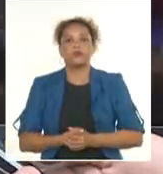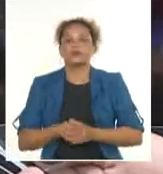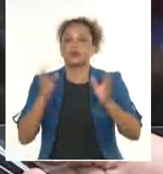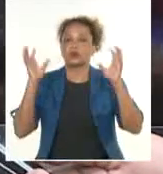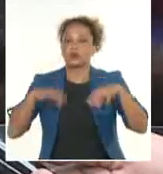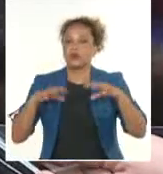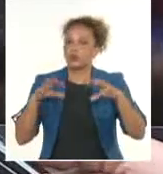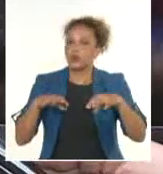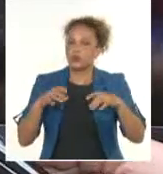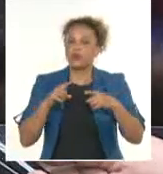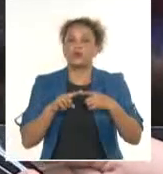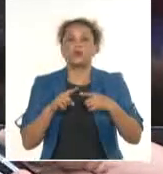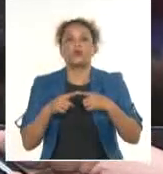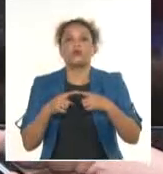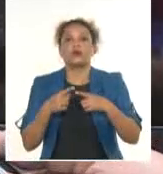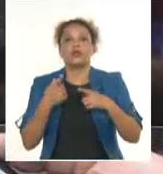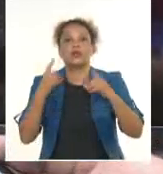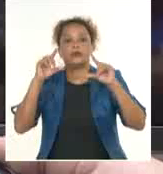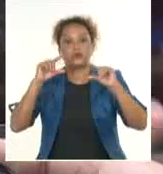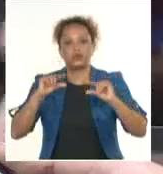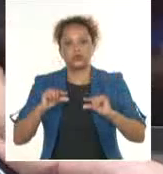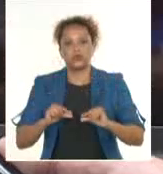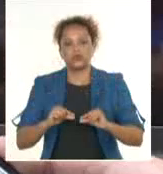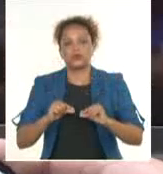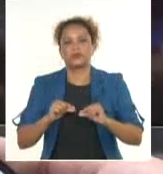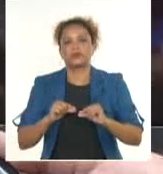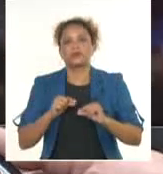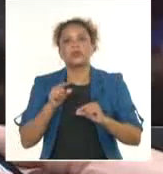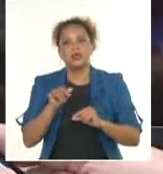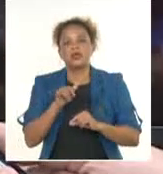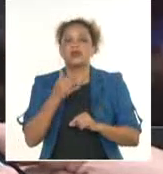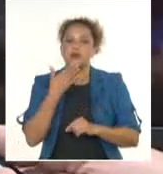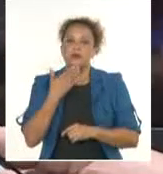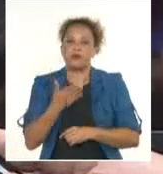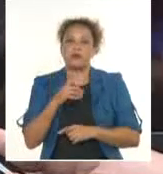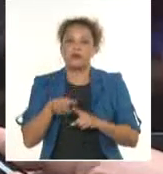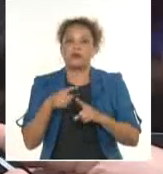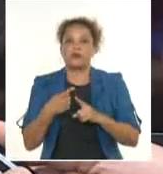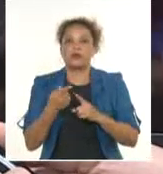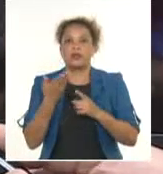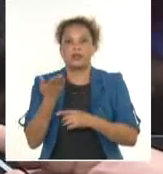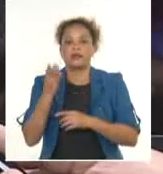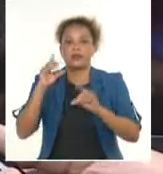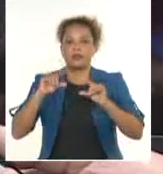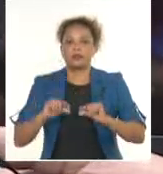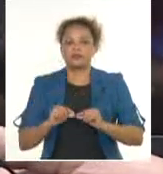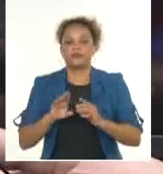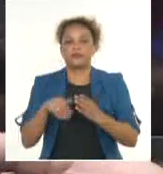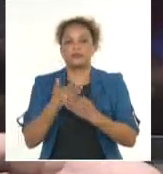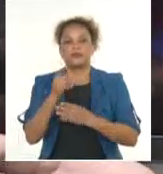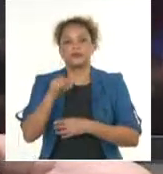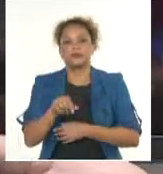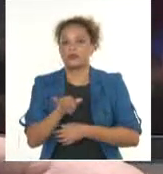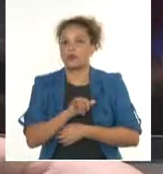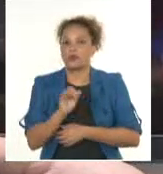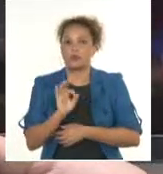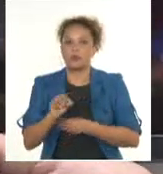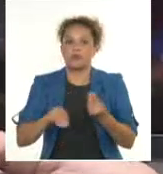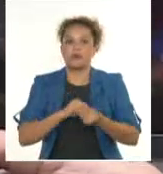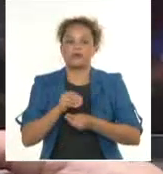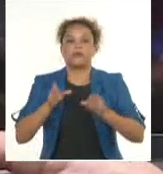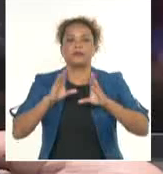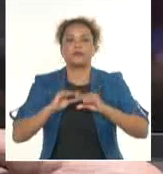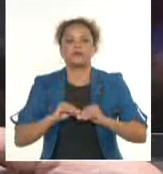lluvia y la sensación térmica ha disminuido también en el país, y eso también ha hecho que la demanda se disminuya. Para el día de hoy la condición va a ser similar. Tenemos